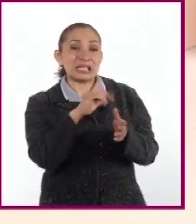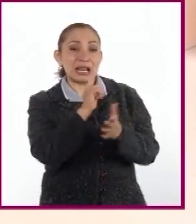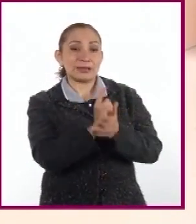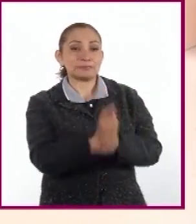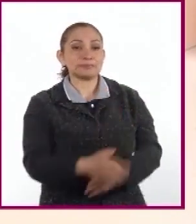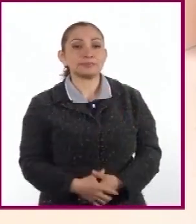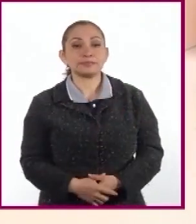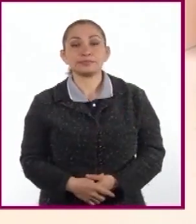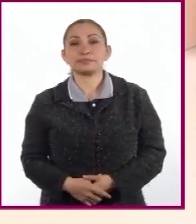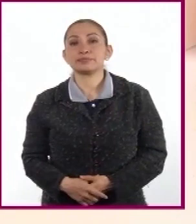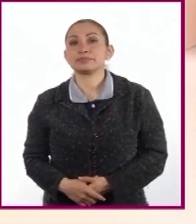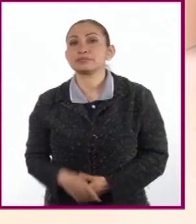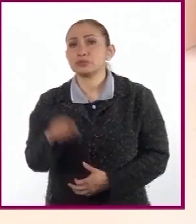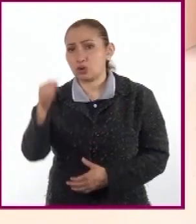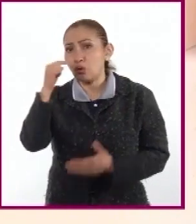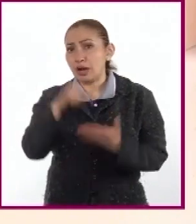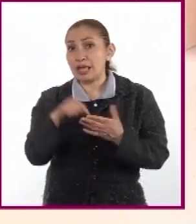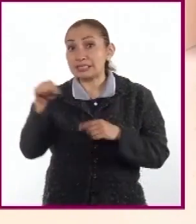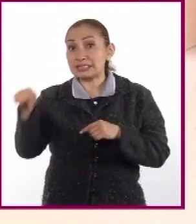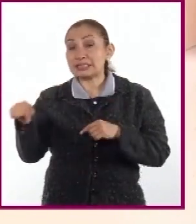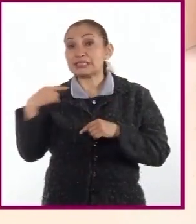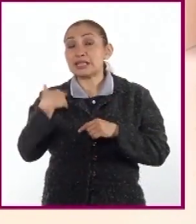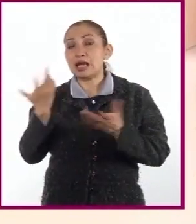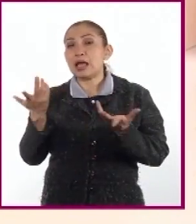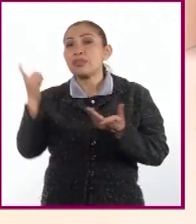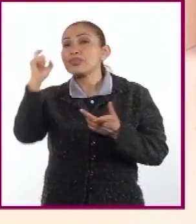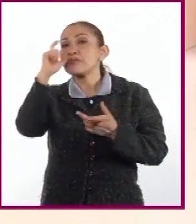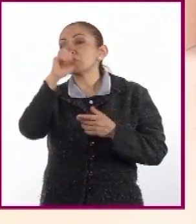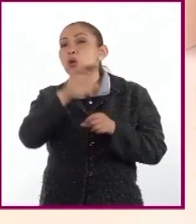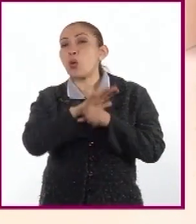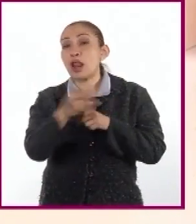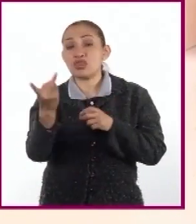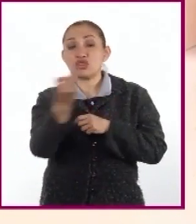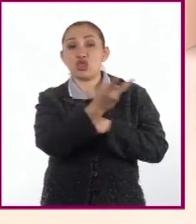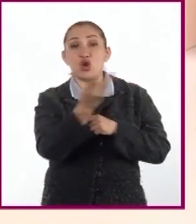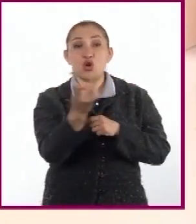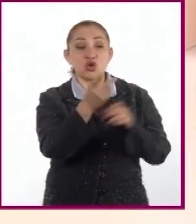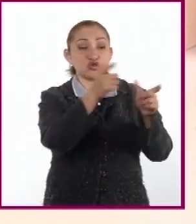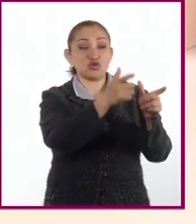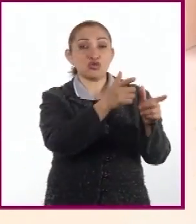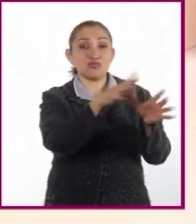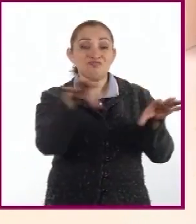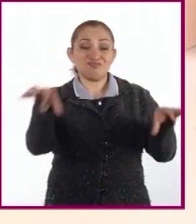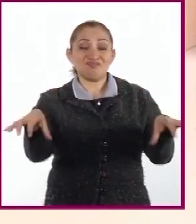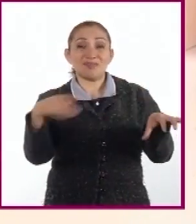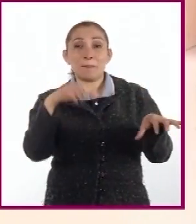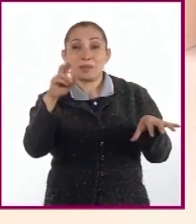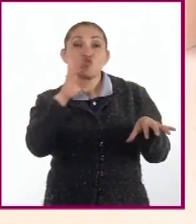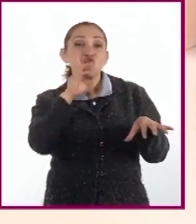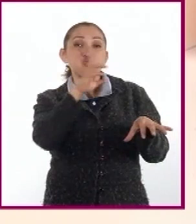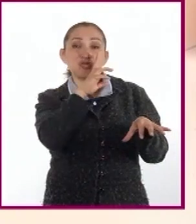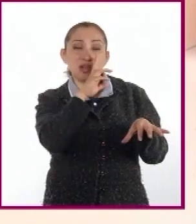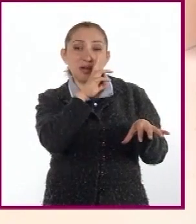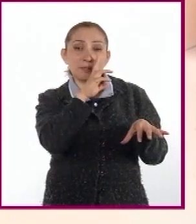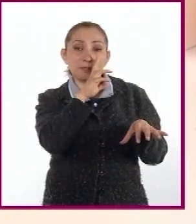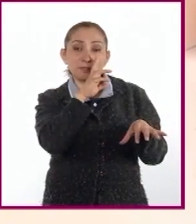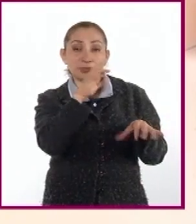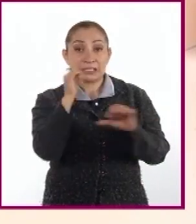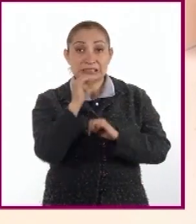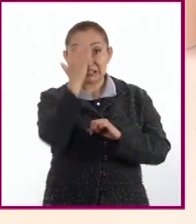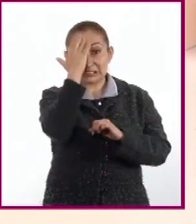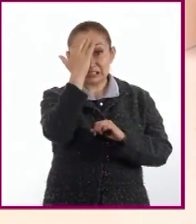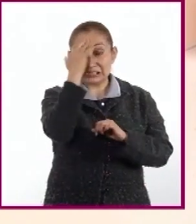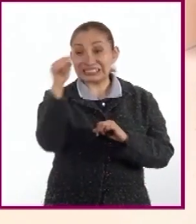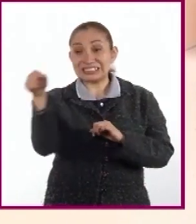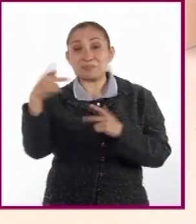nota. Considero que en este caso los desafíos son para los dos actores involucrados en la nota periodística, las